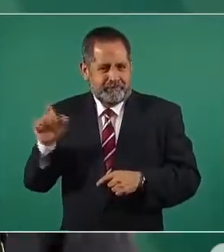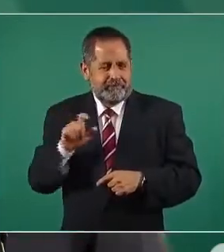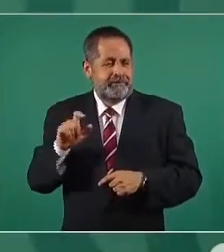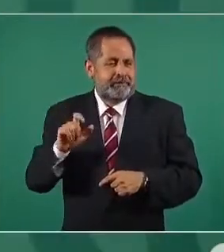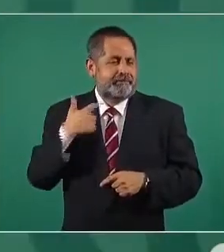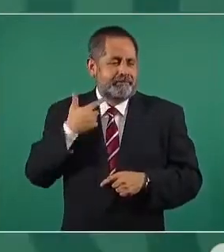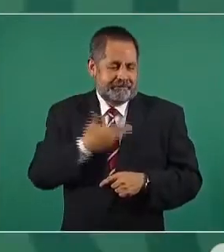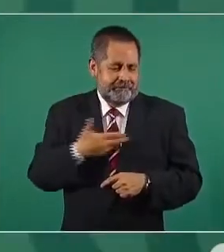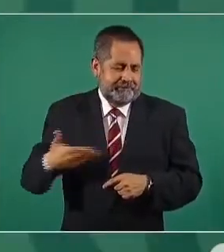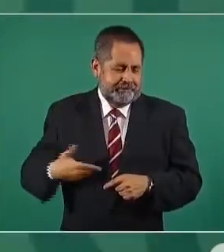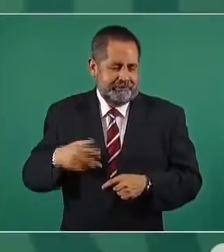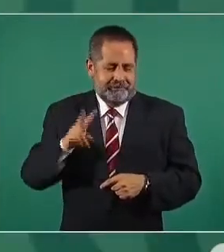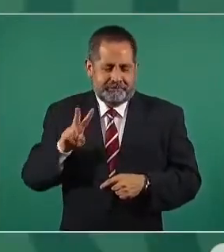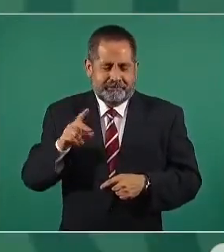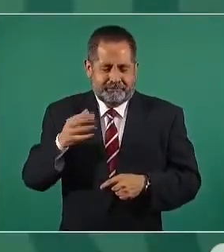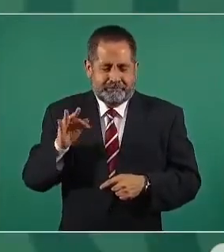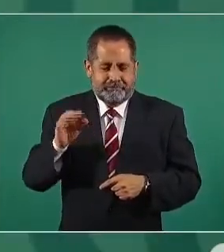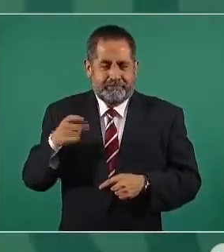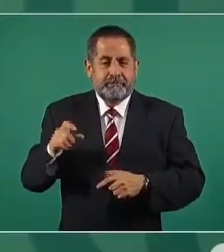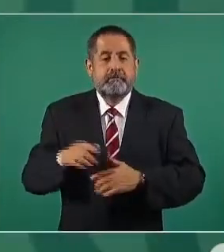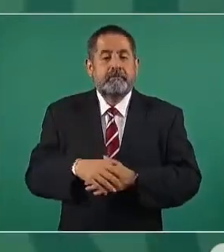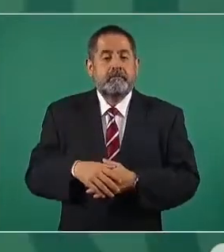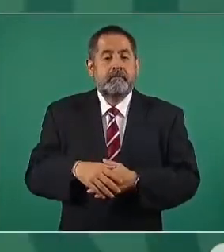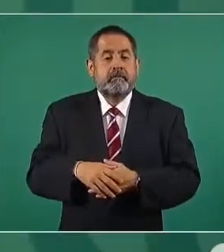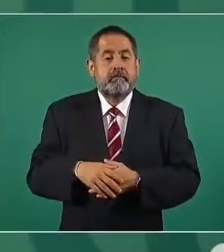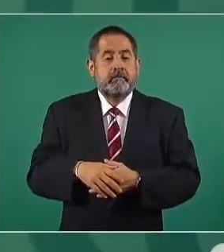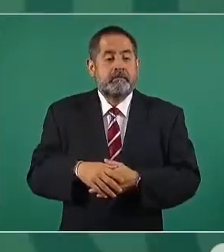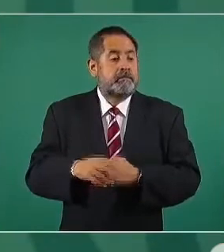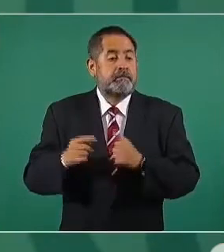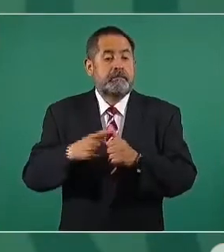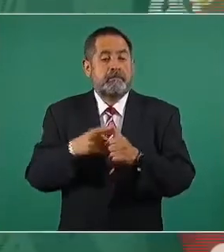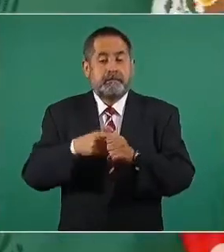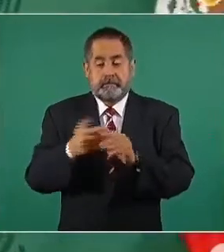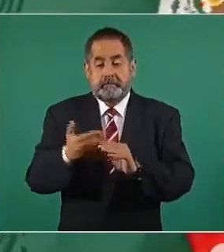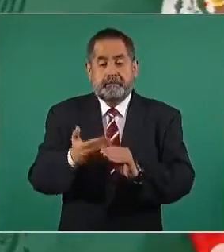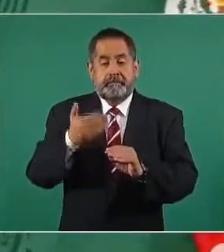y mandaron al Estado Mayor Presidencial